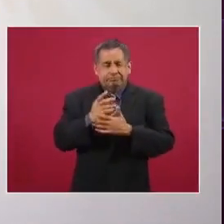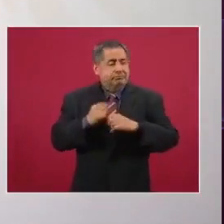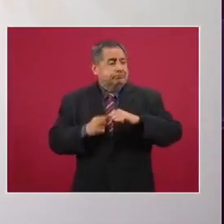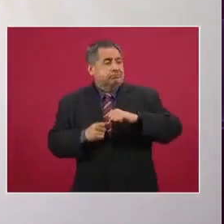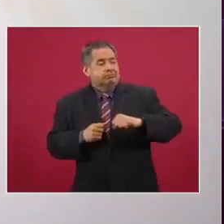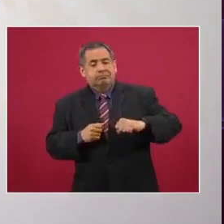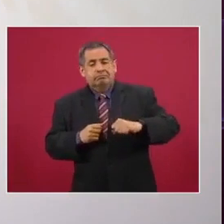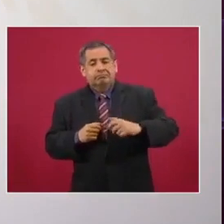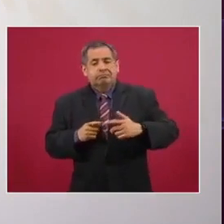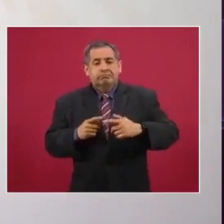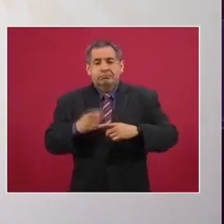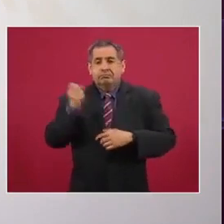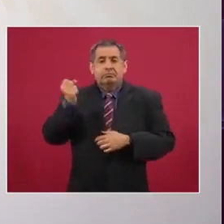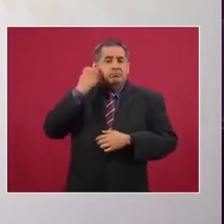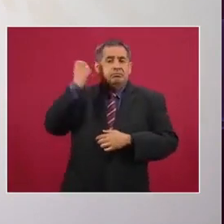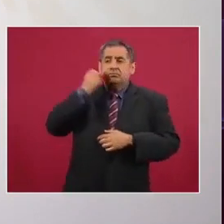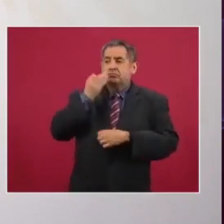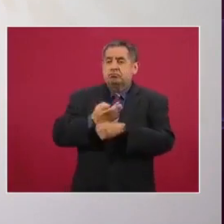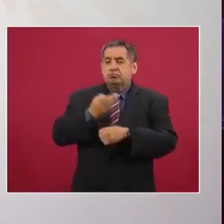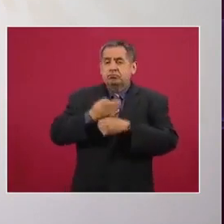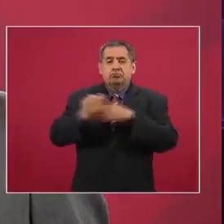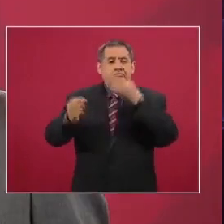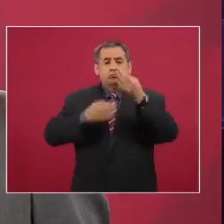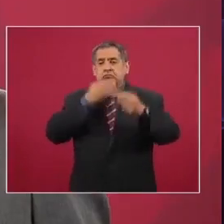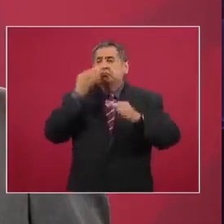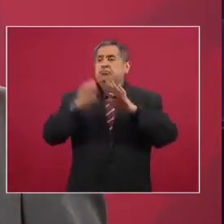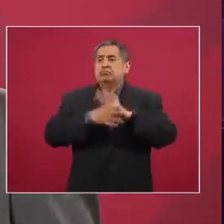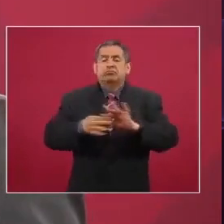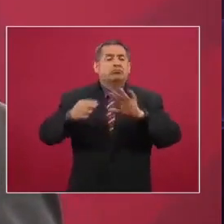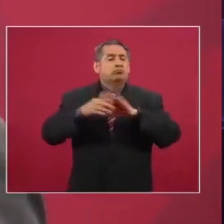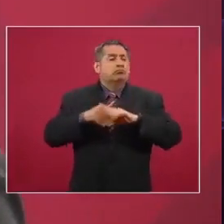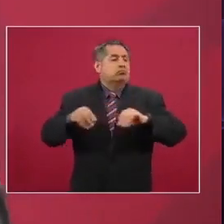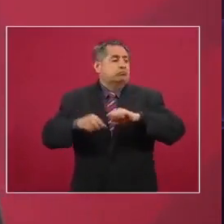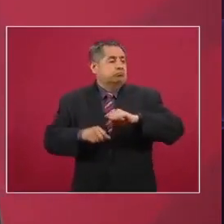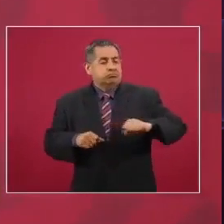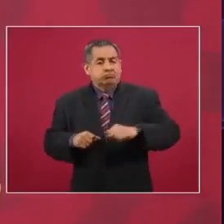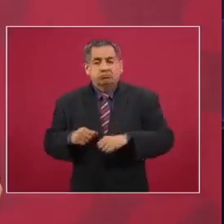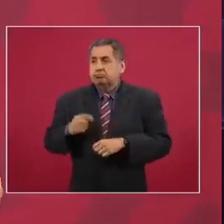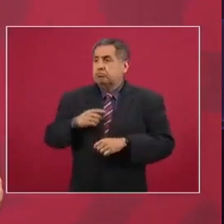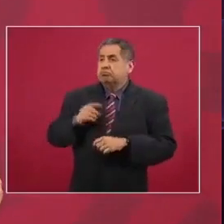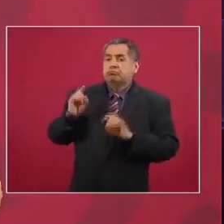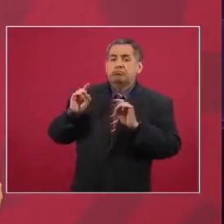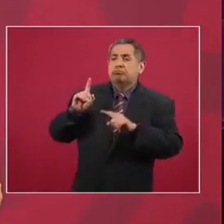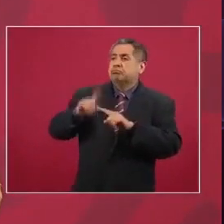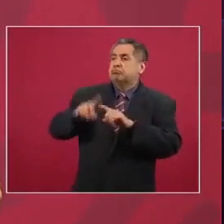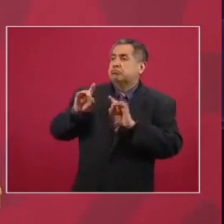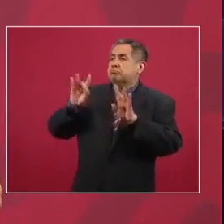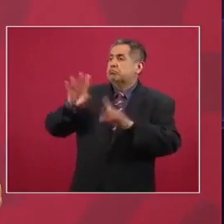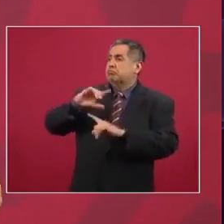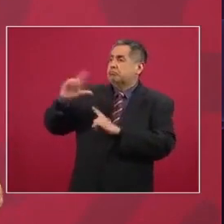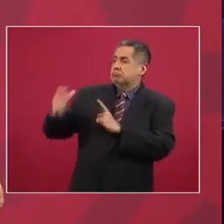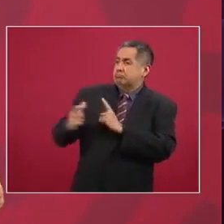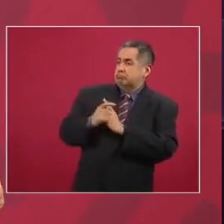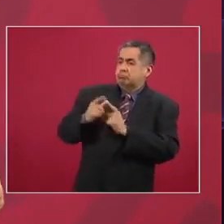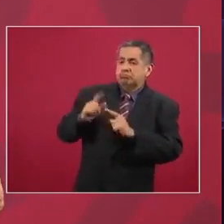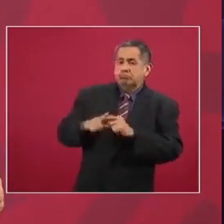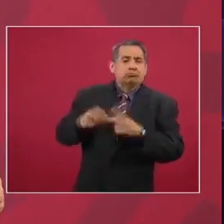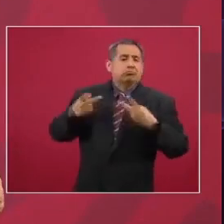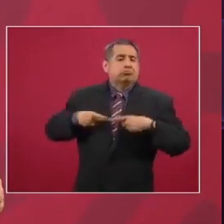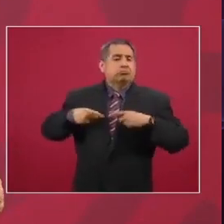esta conferencia, y mi ángel de la guarda es el pueblo.